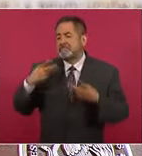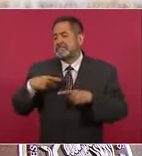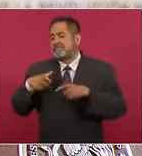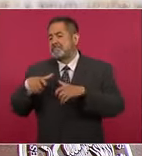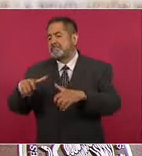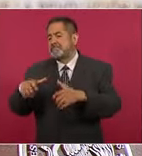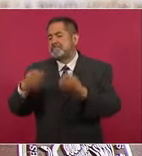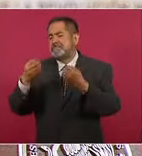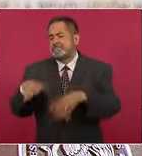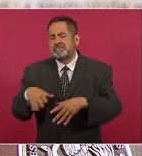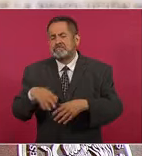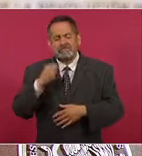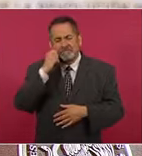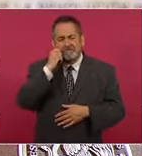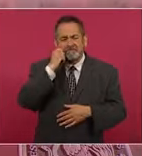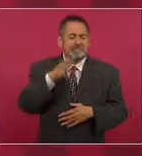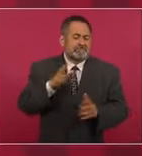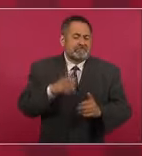los